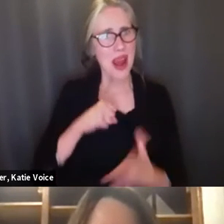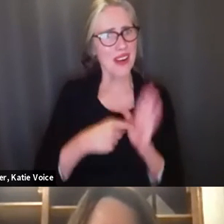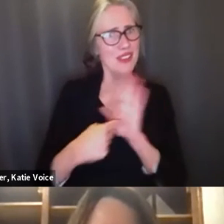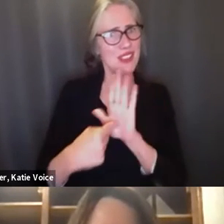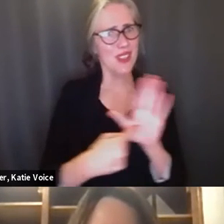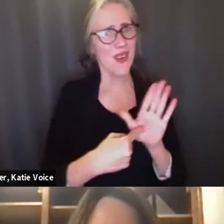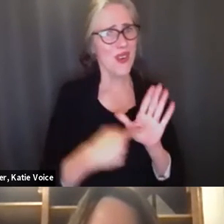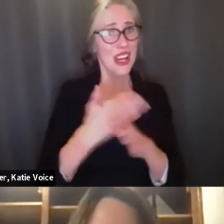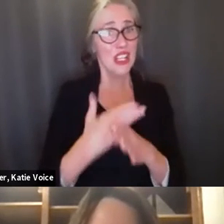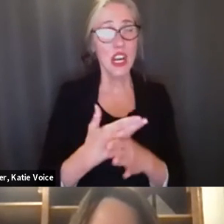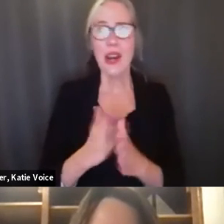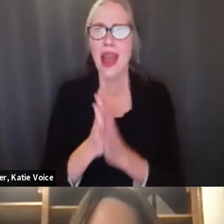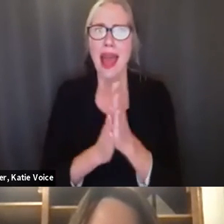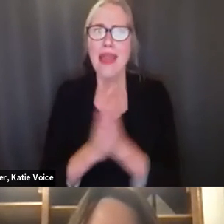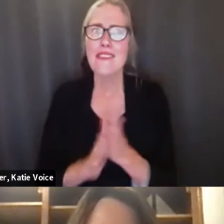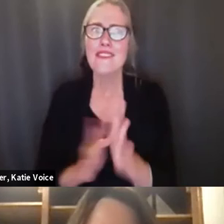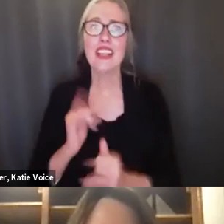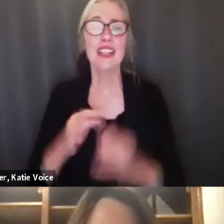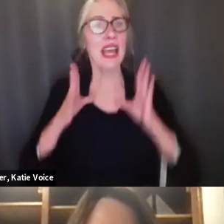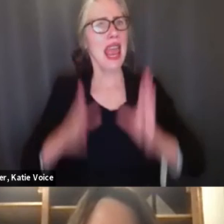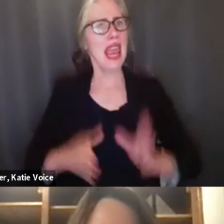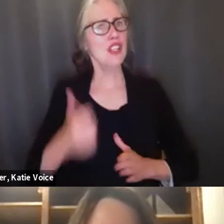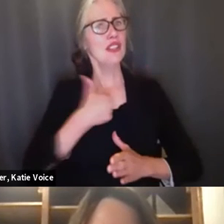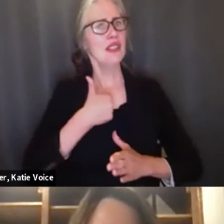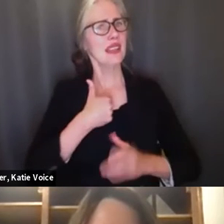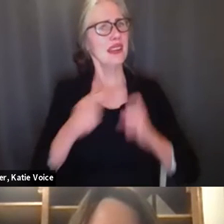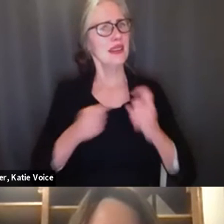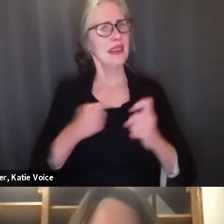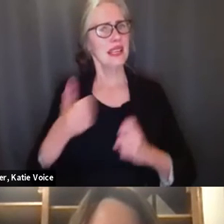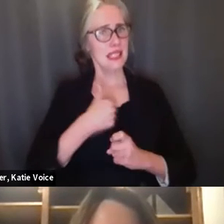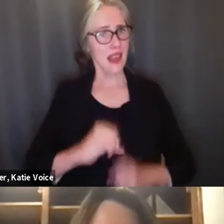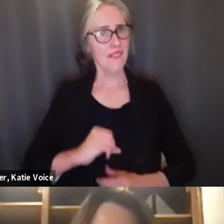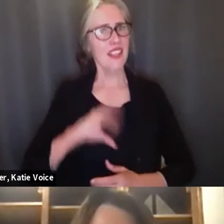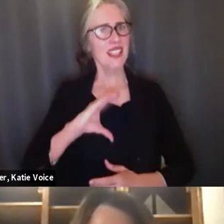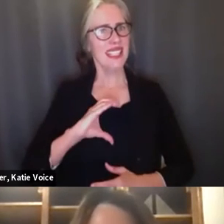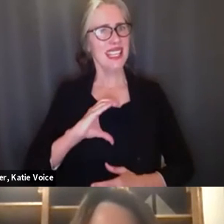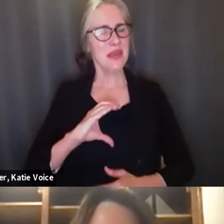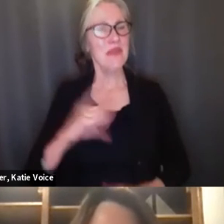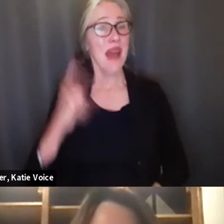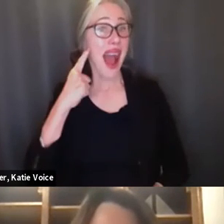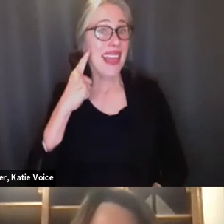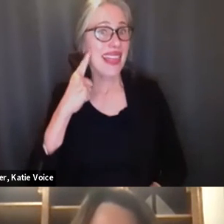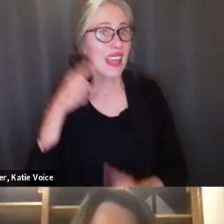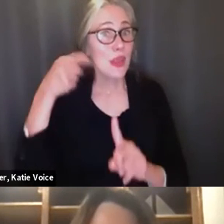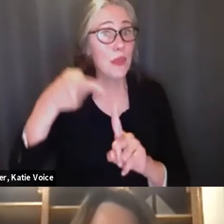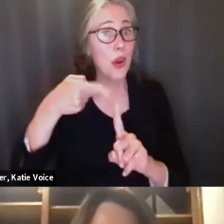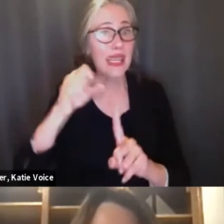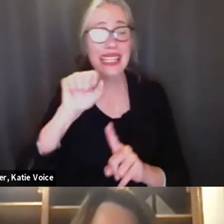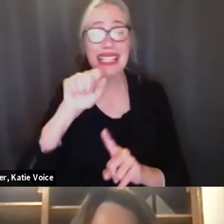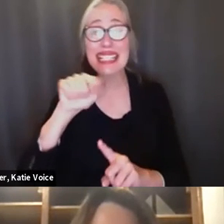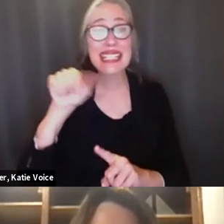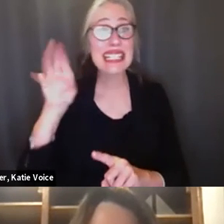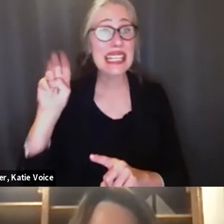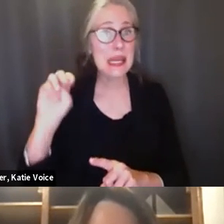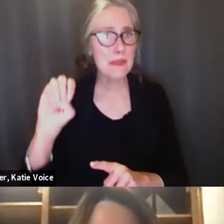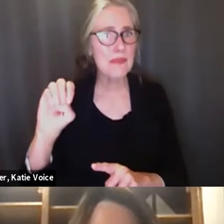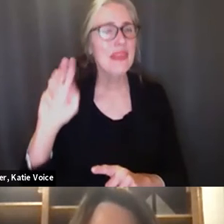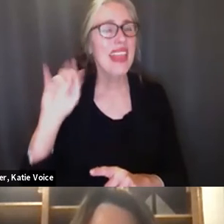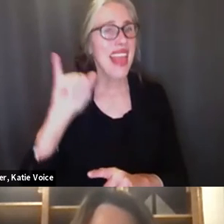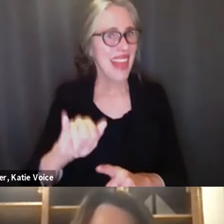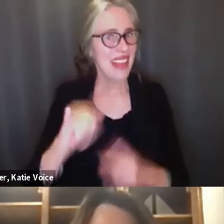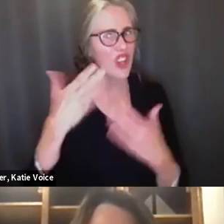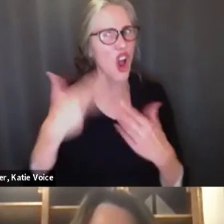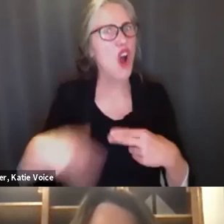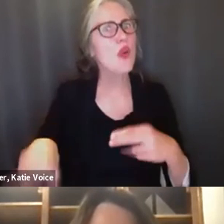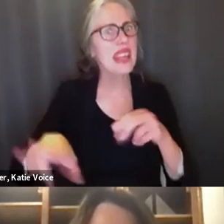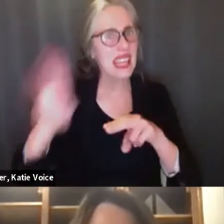aprovechar su sentido de responsabilidad. Bueno, en resumen, nuestros programas de STEAM ya ha